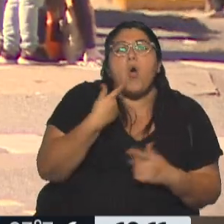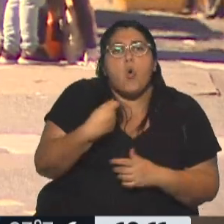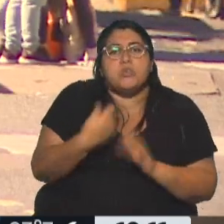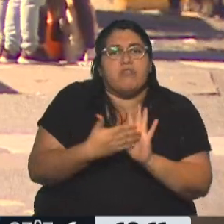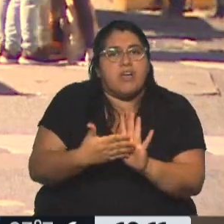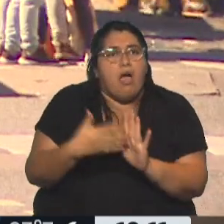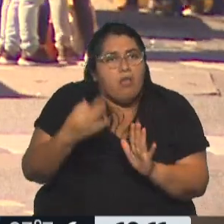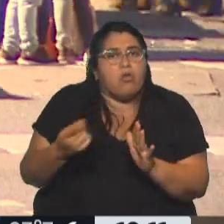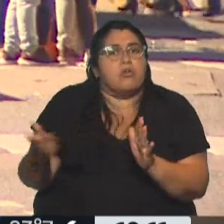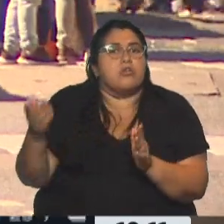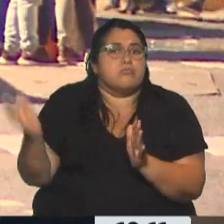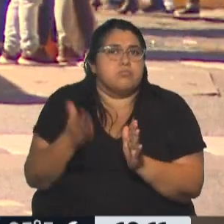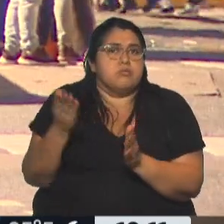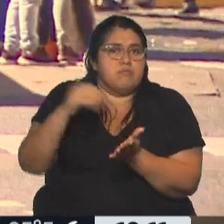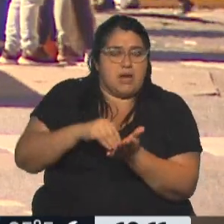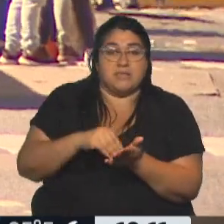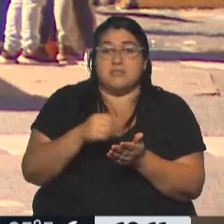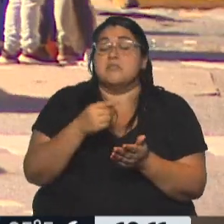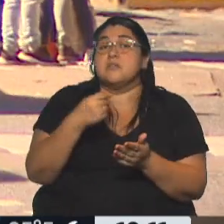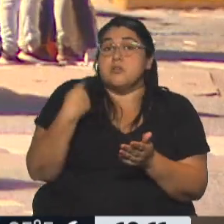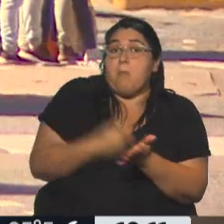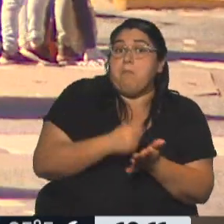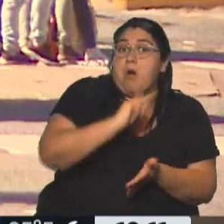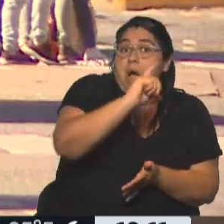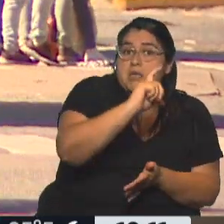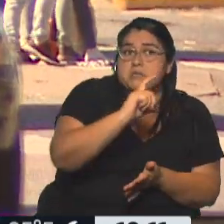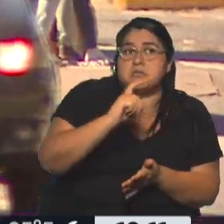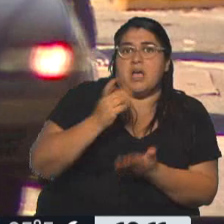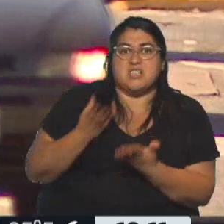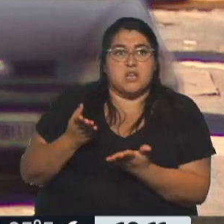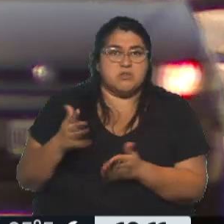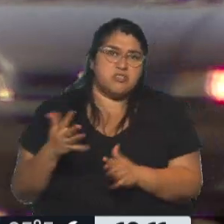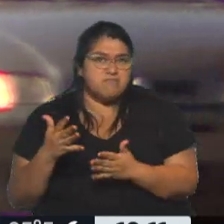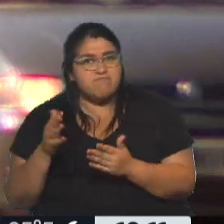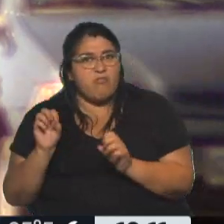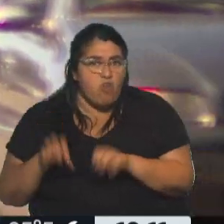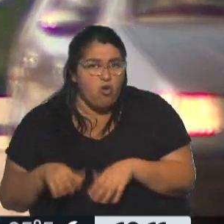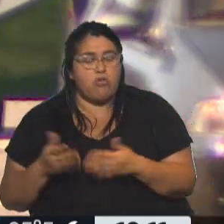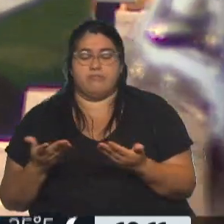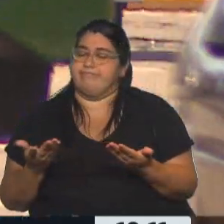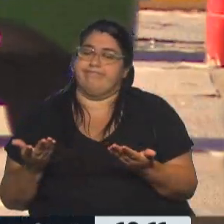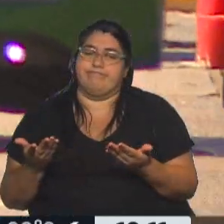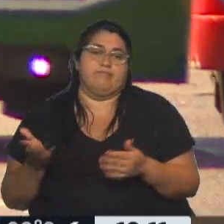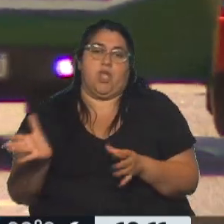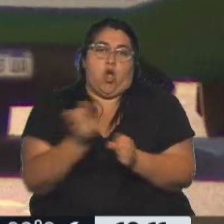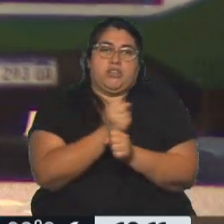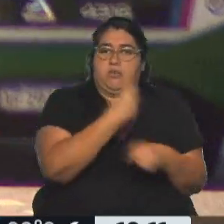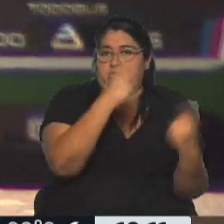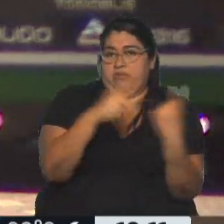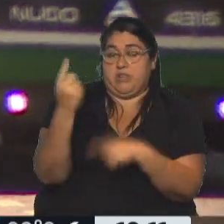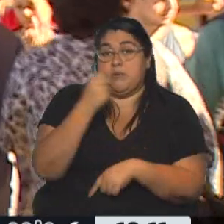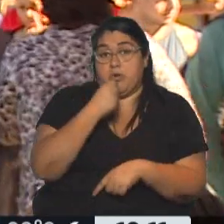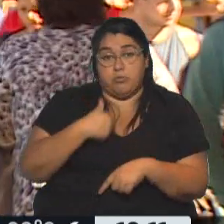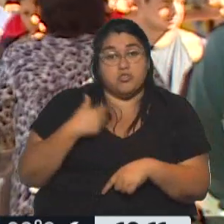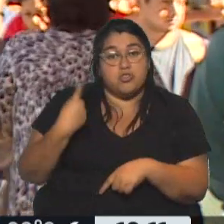ver, pago un poco más y encima el servicio no es bueno. Por lo general pienso, no sé, todas las líneas son diferentes. Yo en el servicio